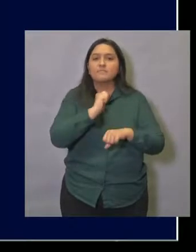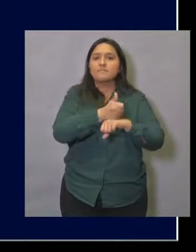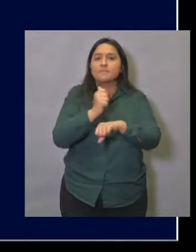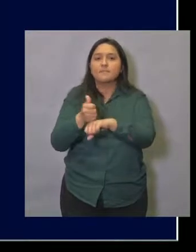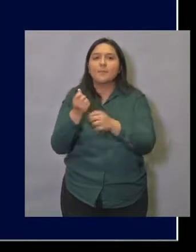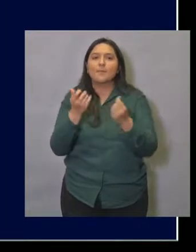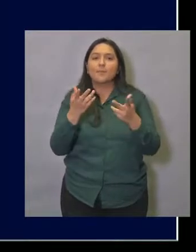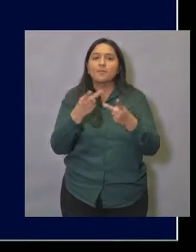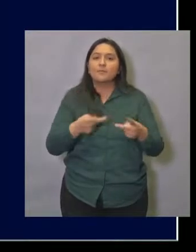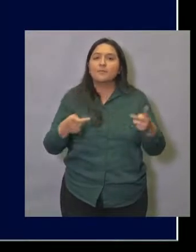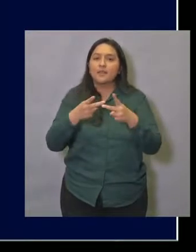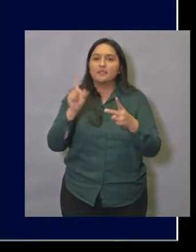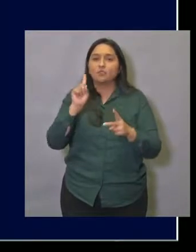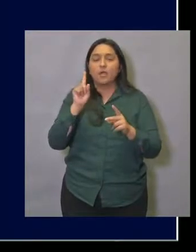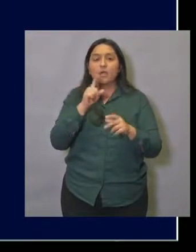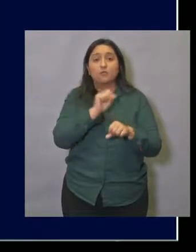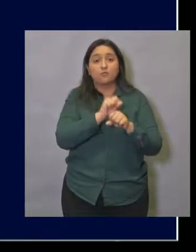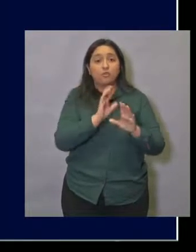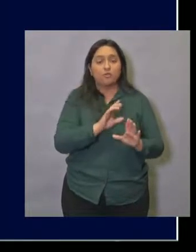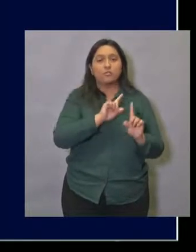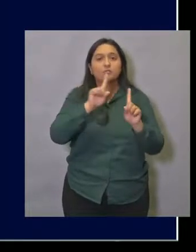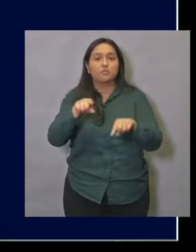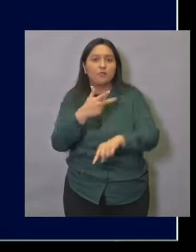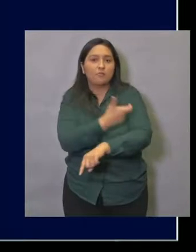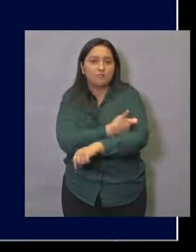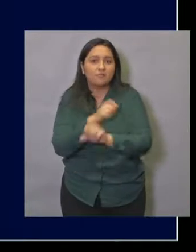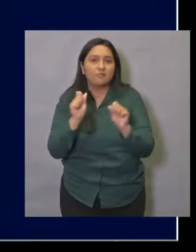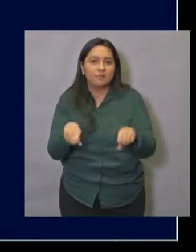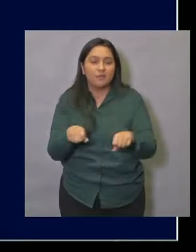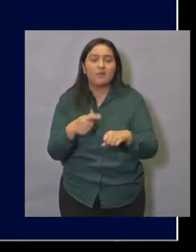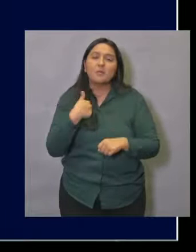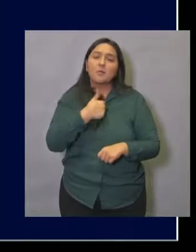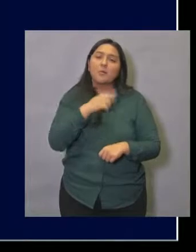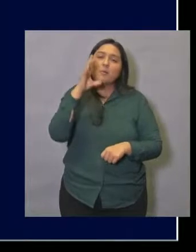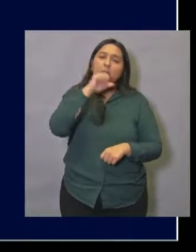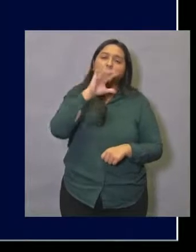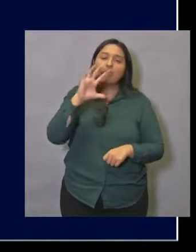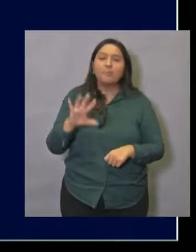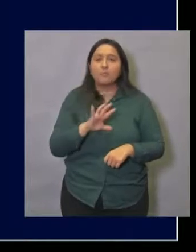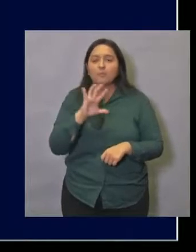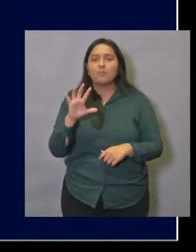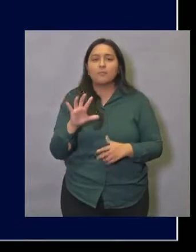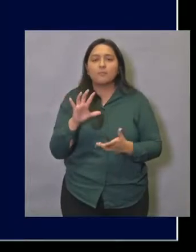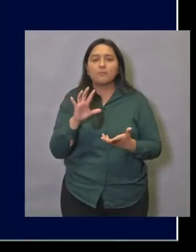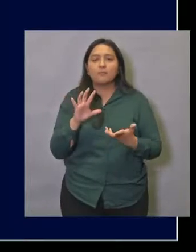pueden vacunarse. Estimamos que alrededor de